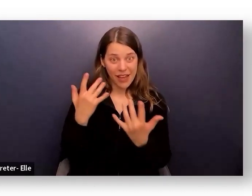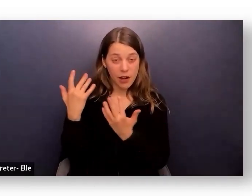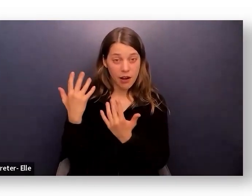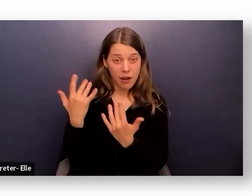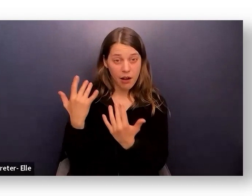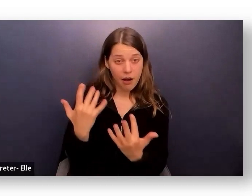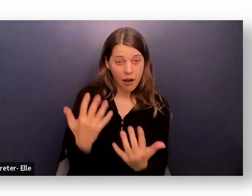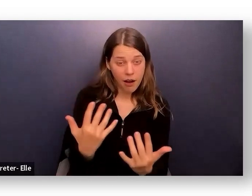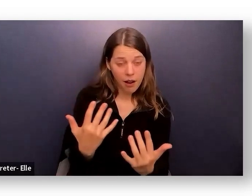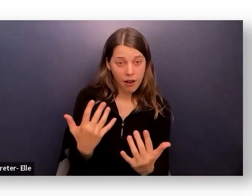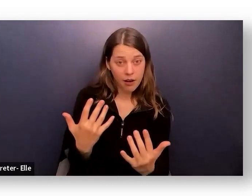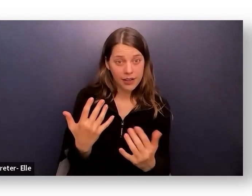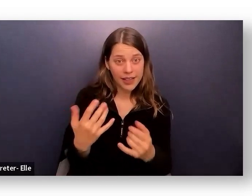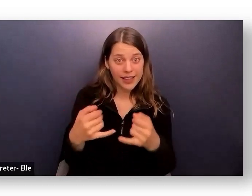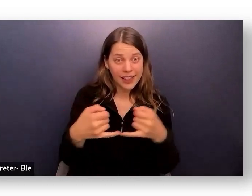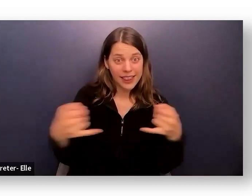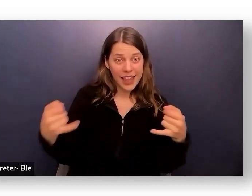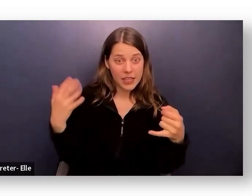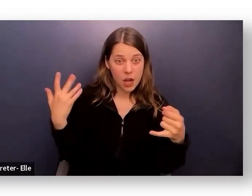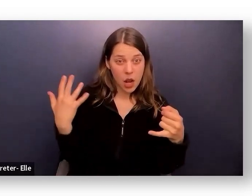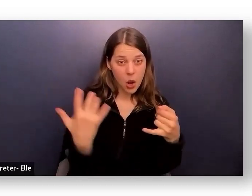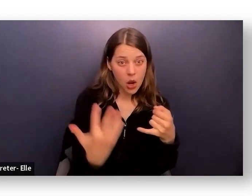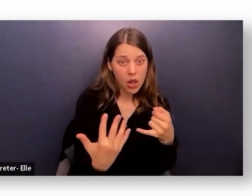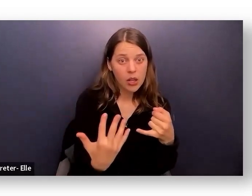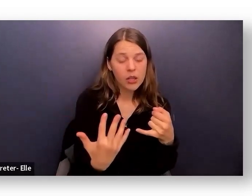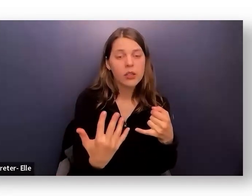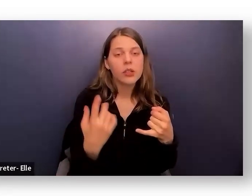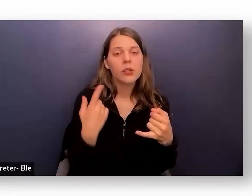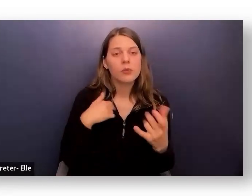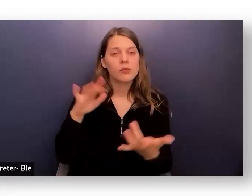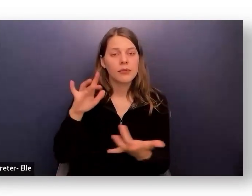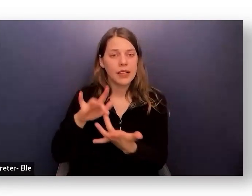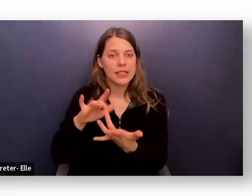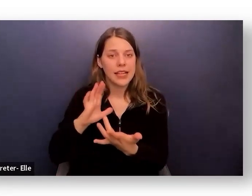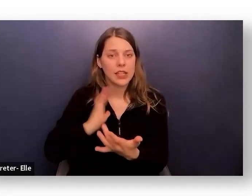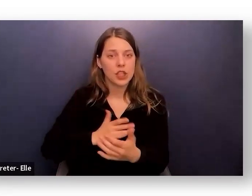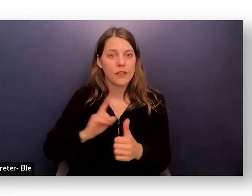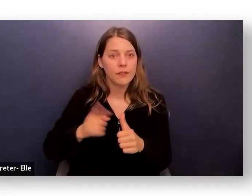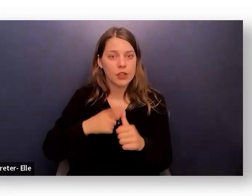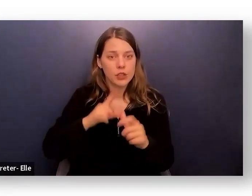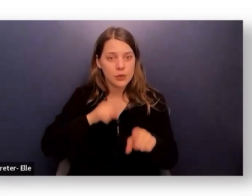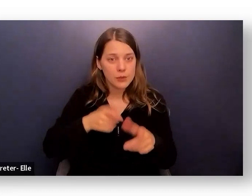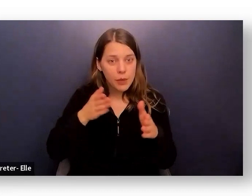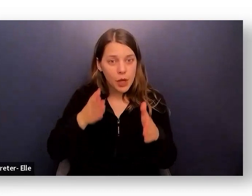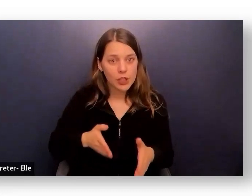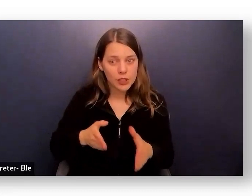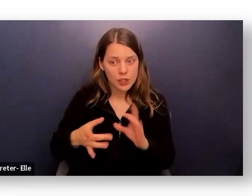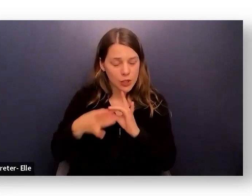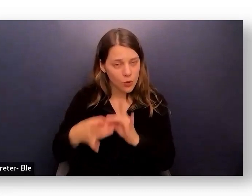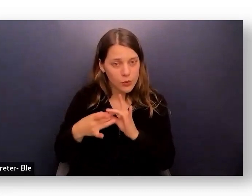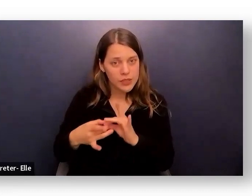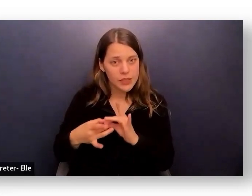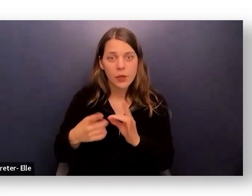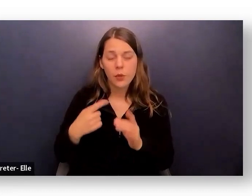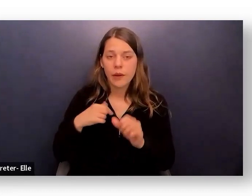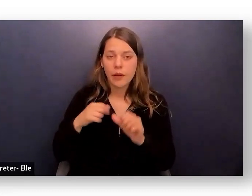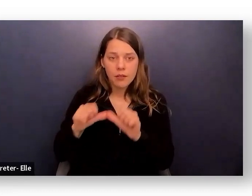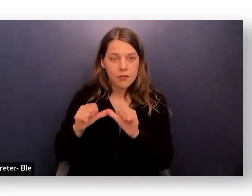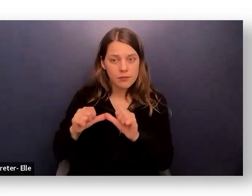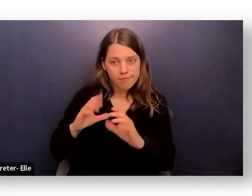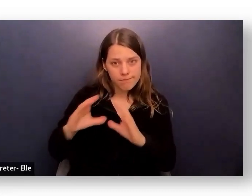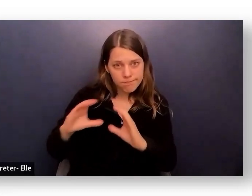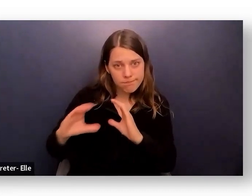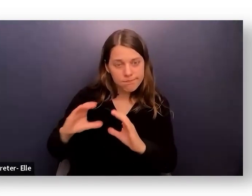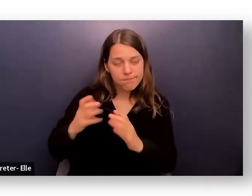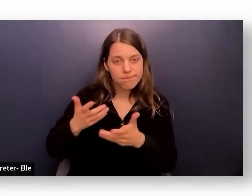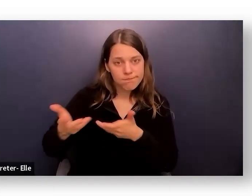acercando a las líneas. Nosotros estamos en contacto cercano con los que responden los